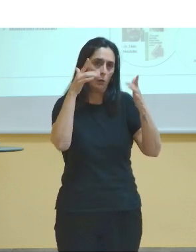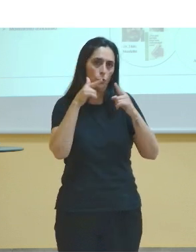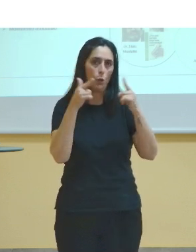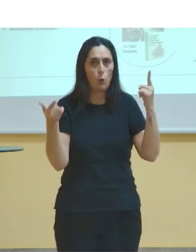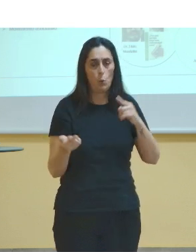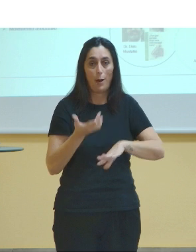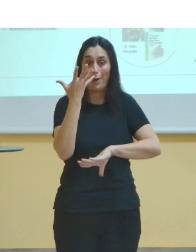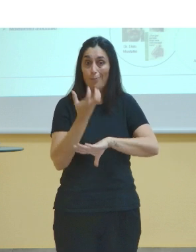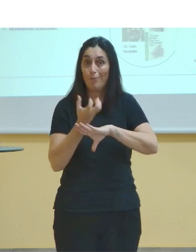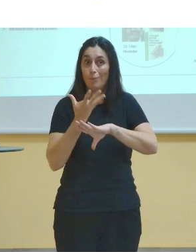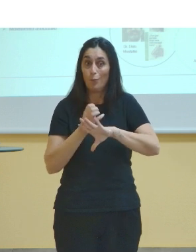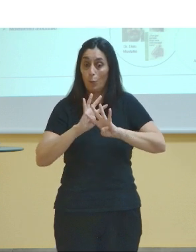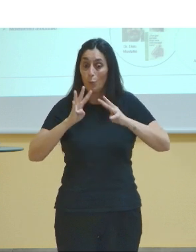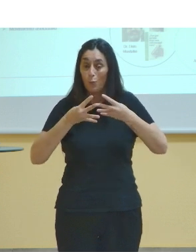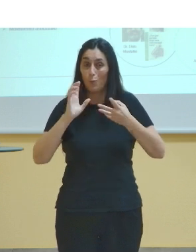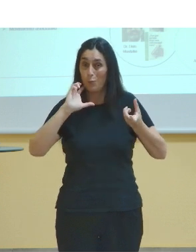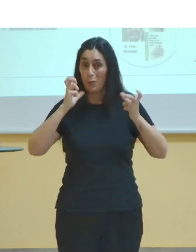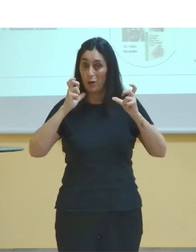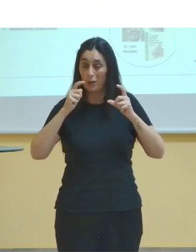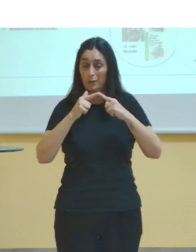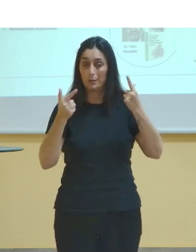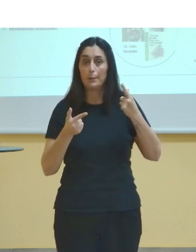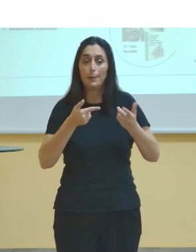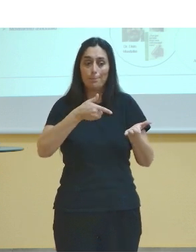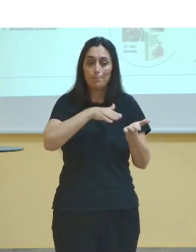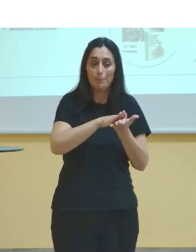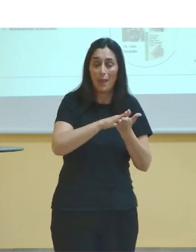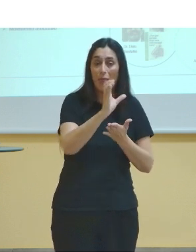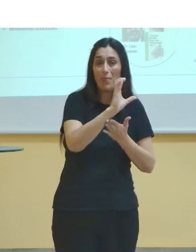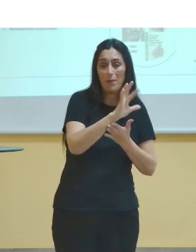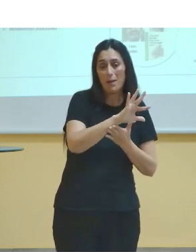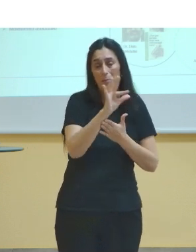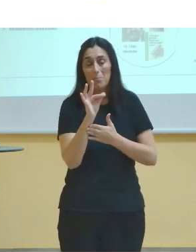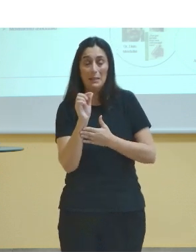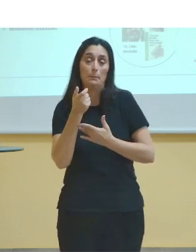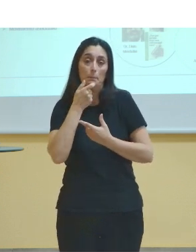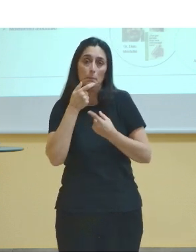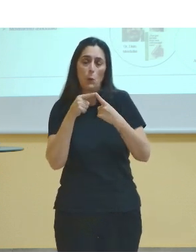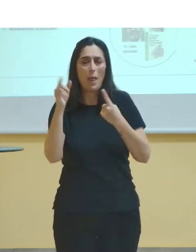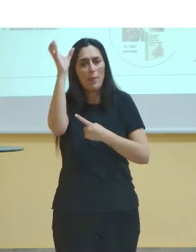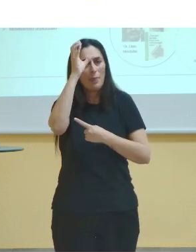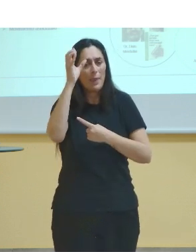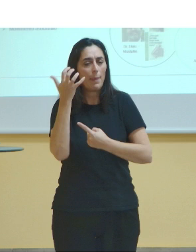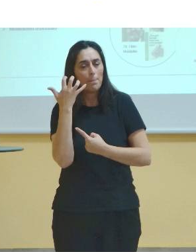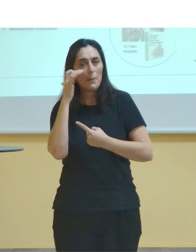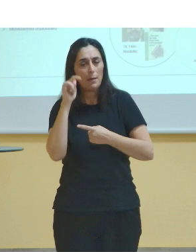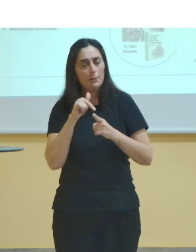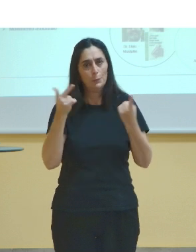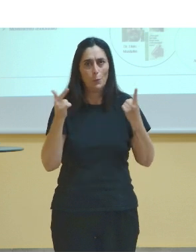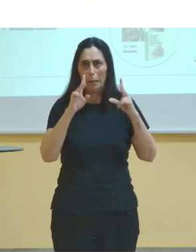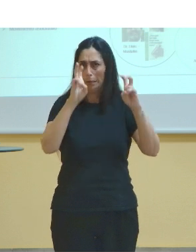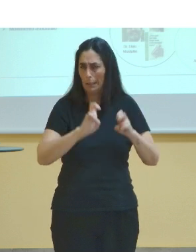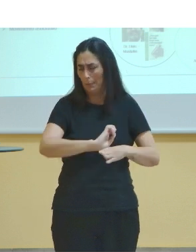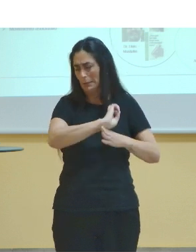podcasts que editan el CIBERER junto con Cher Forrer sobre la ciencia de lo singular. Estos podcasts son muy interesantes, pues hablan de muchos temas